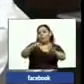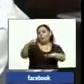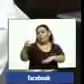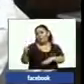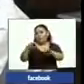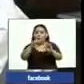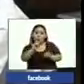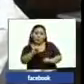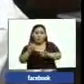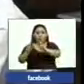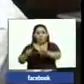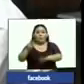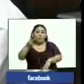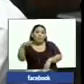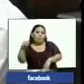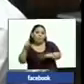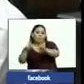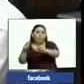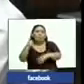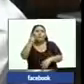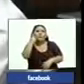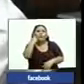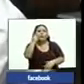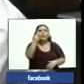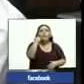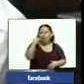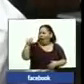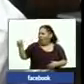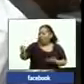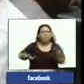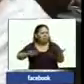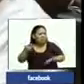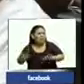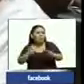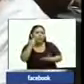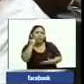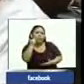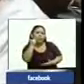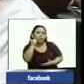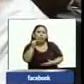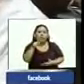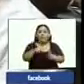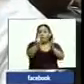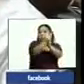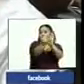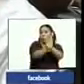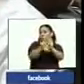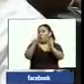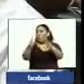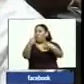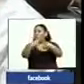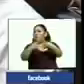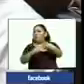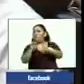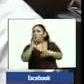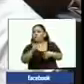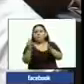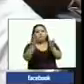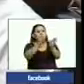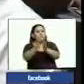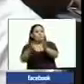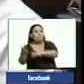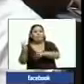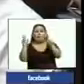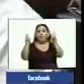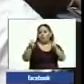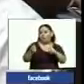-2062. Vende dulces hoy, por aquí anda vendiendo dulces. Artículo 101 de la Constitución, que el orden económico debe responder